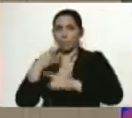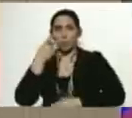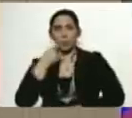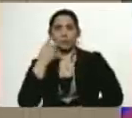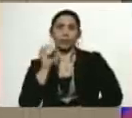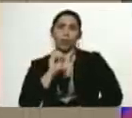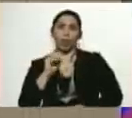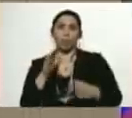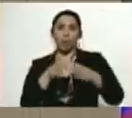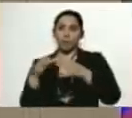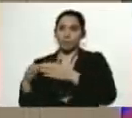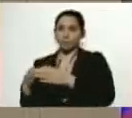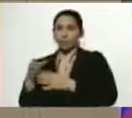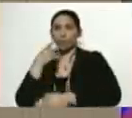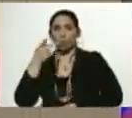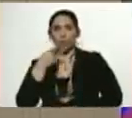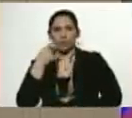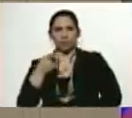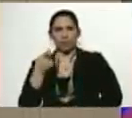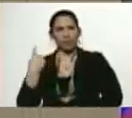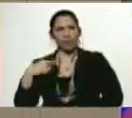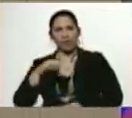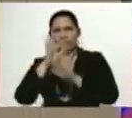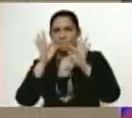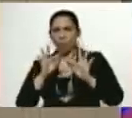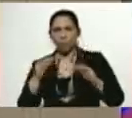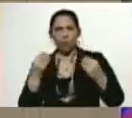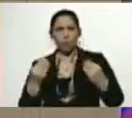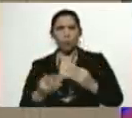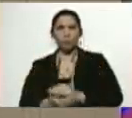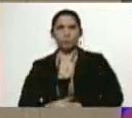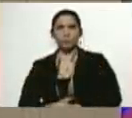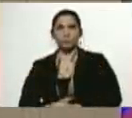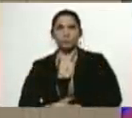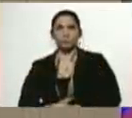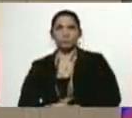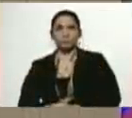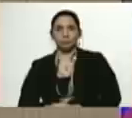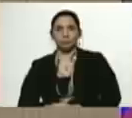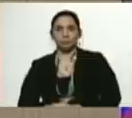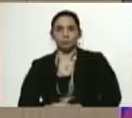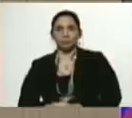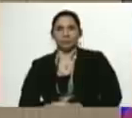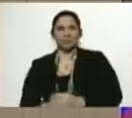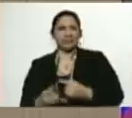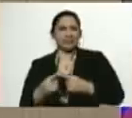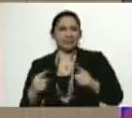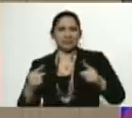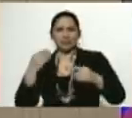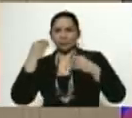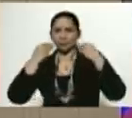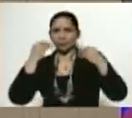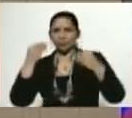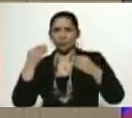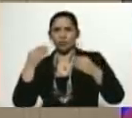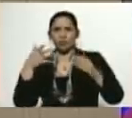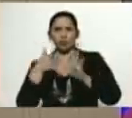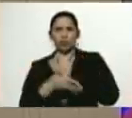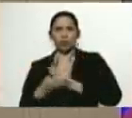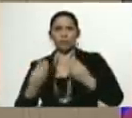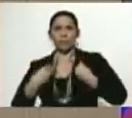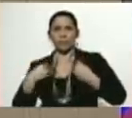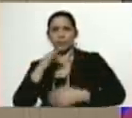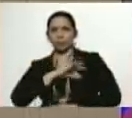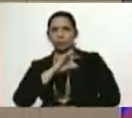políticos, que tengan una manera de una cosmovisión particular sobre la vida en sociedad